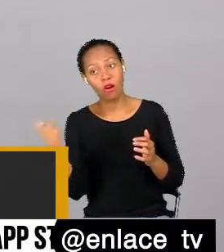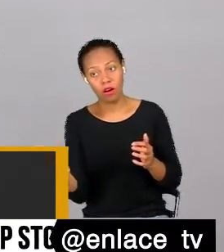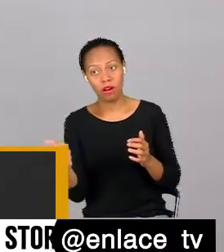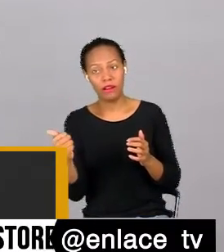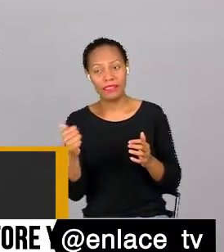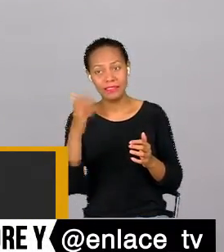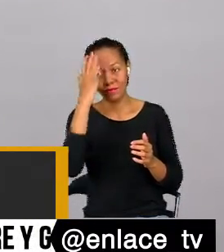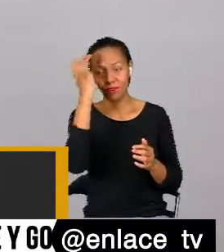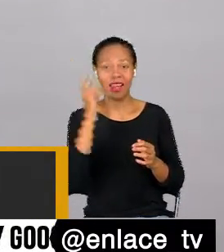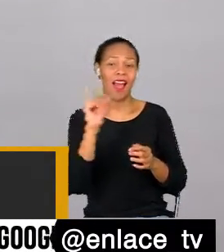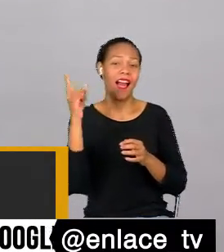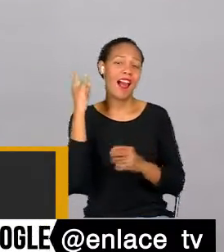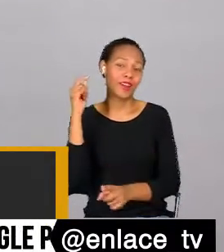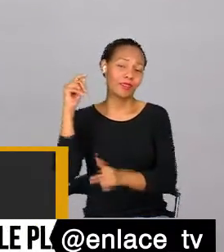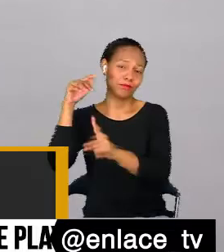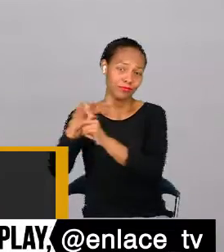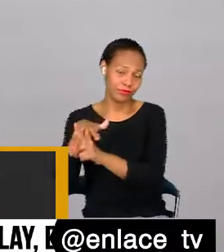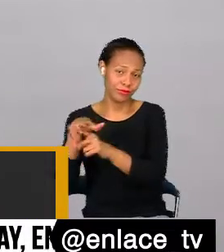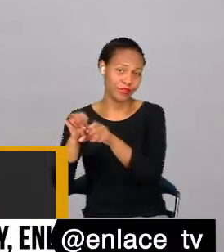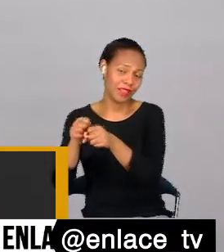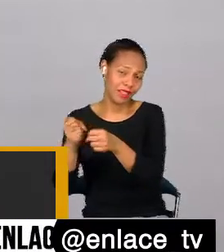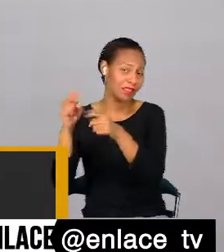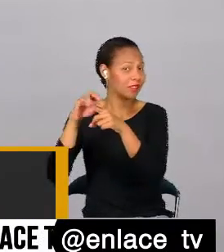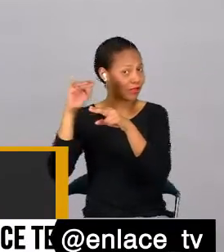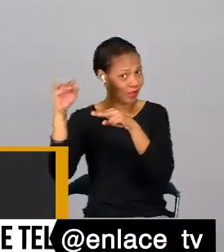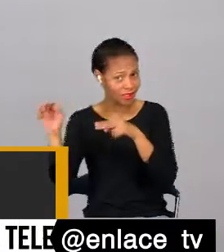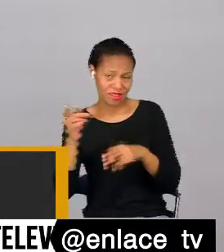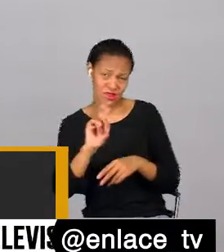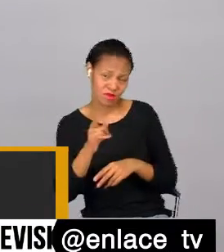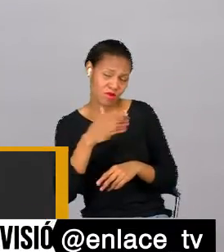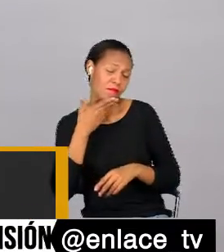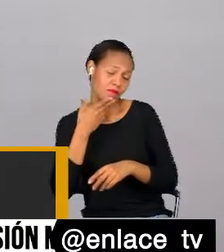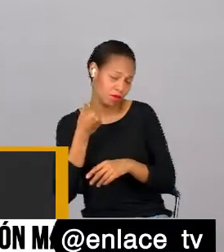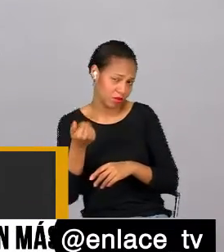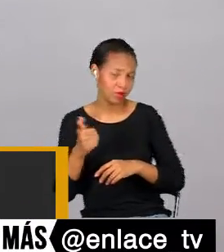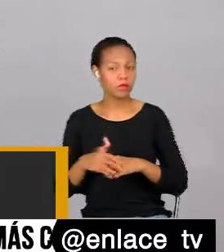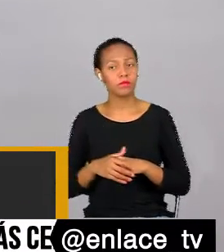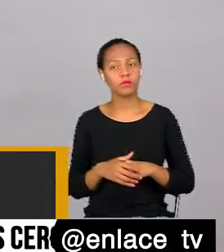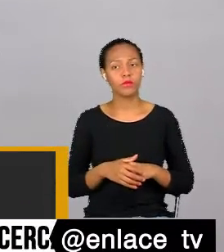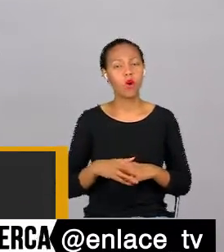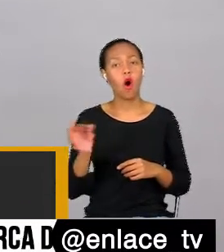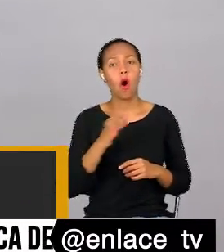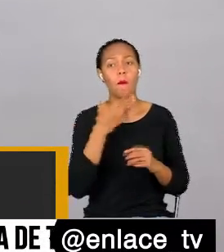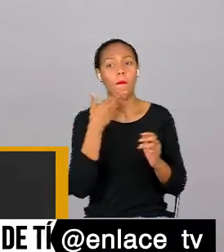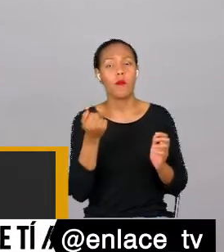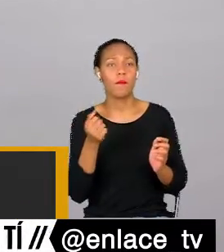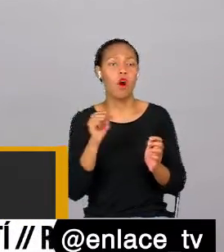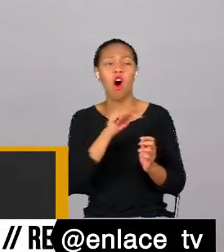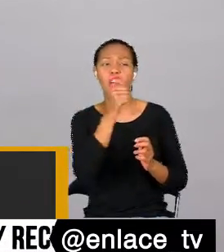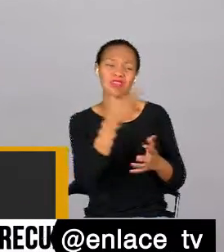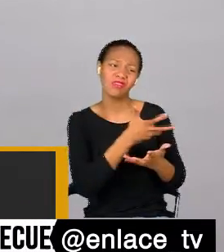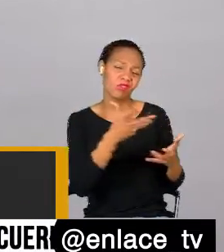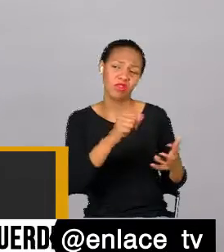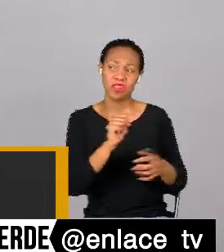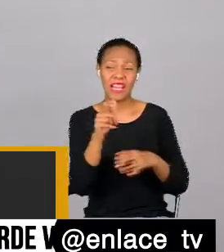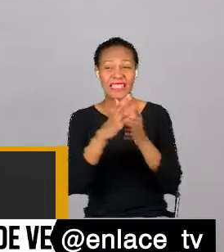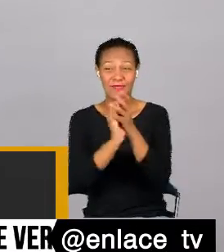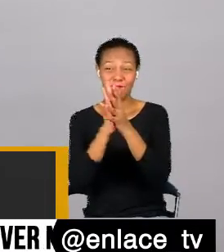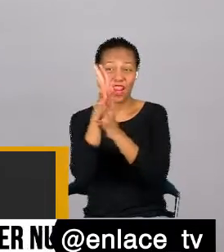al medio ambiente o en su defecto con algún otro elemento que nos facilite ir a este